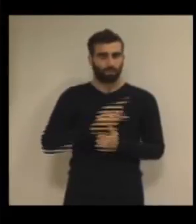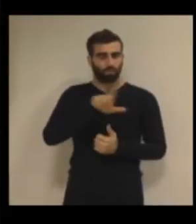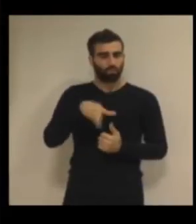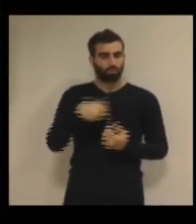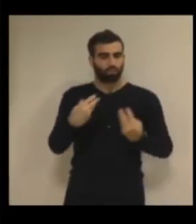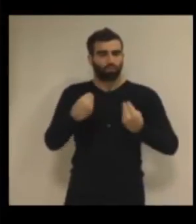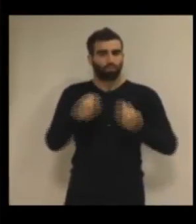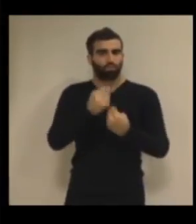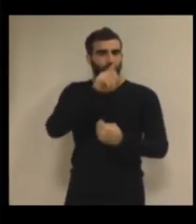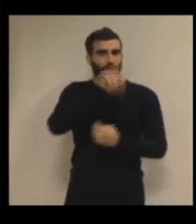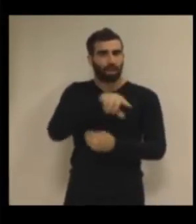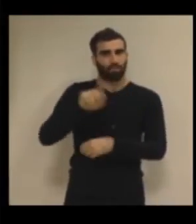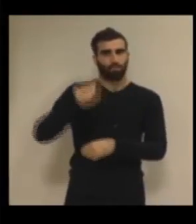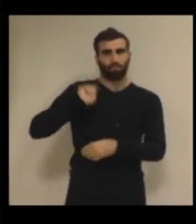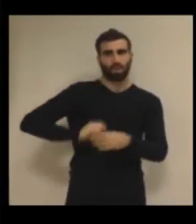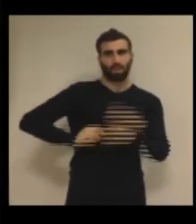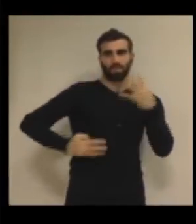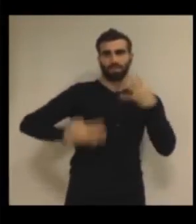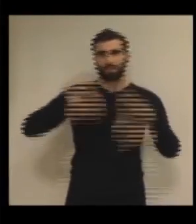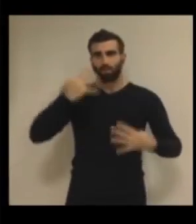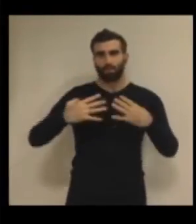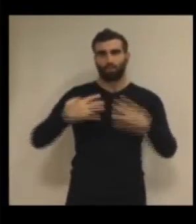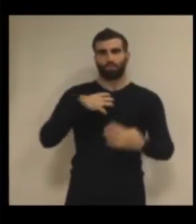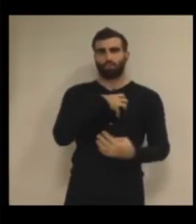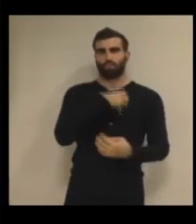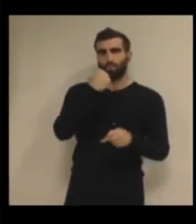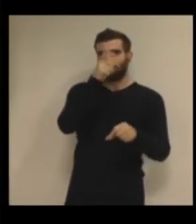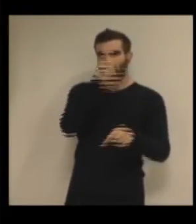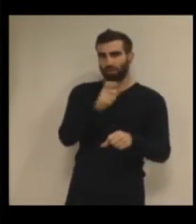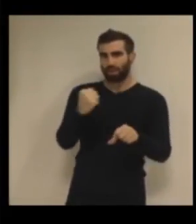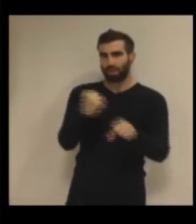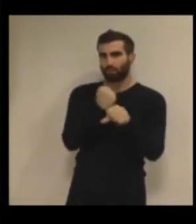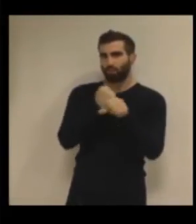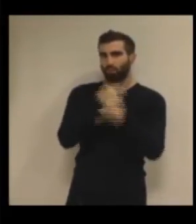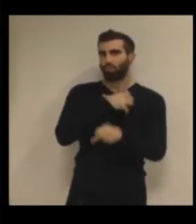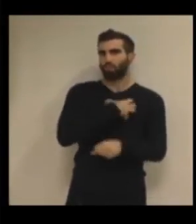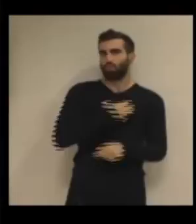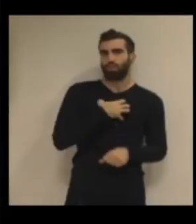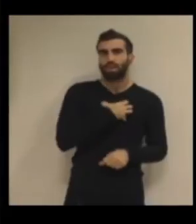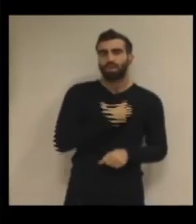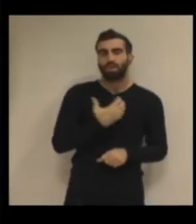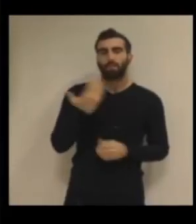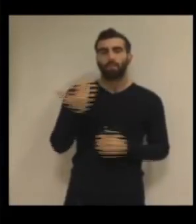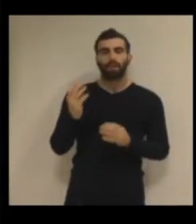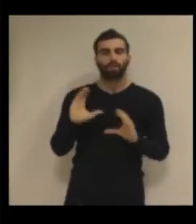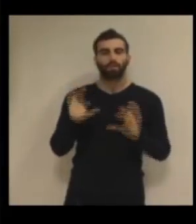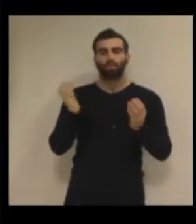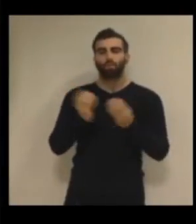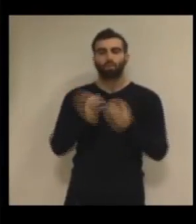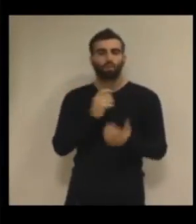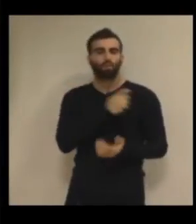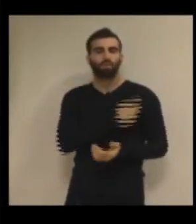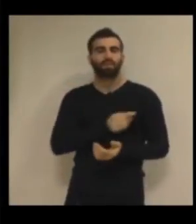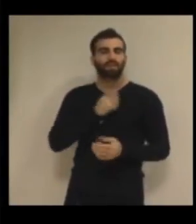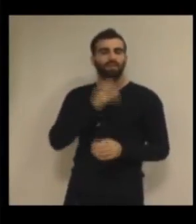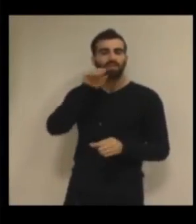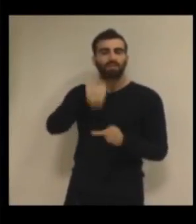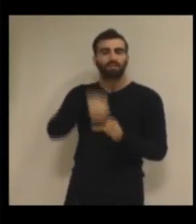profesionales de la administración, de funcionarios, pero ¿quiénes componían o quiénes han compuesto estos comités